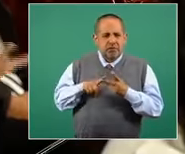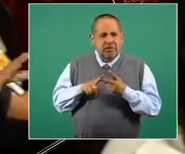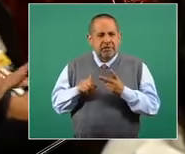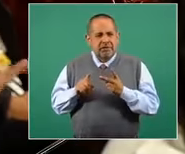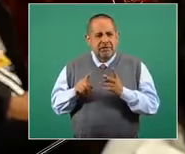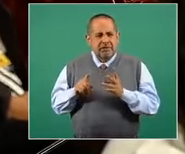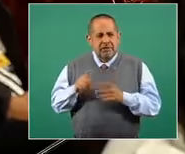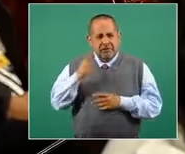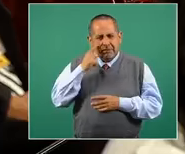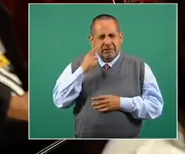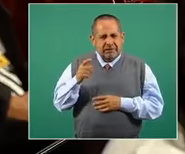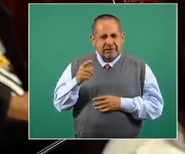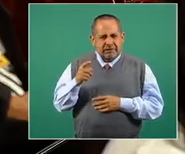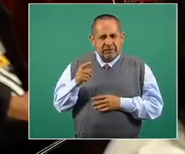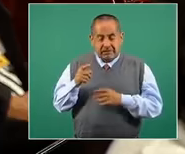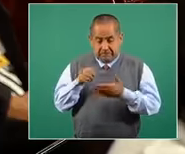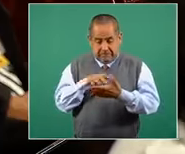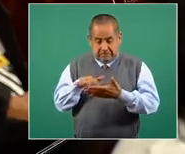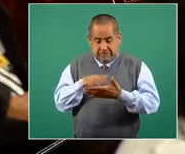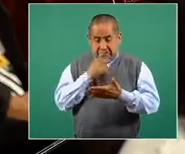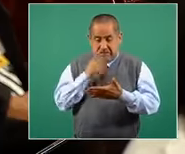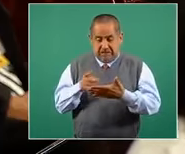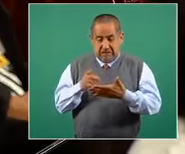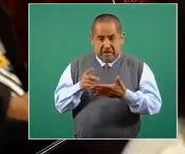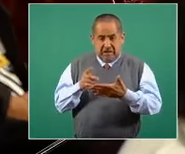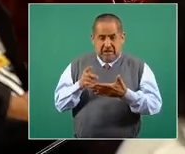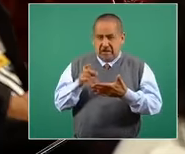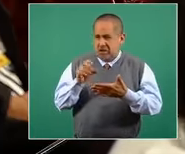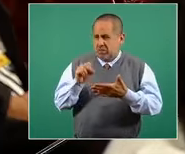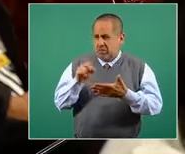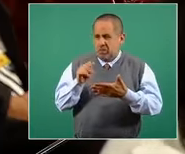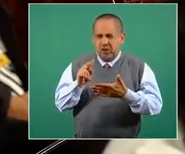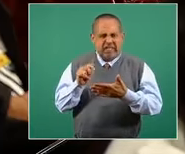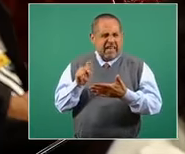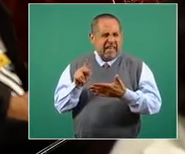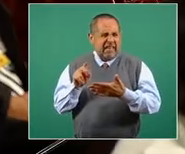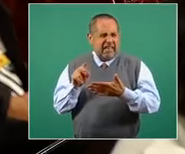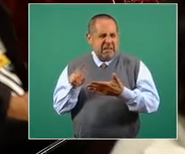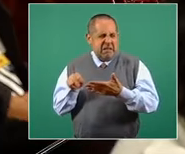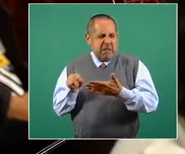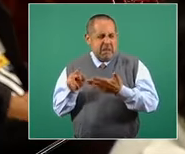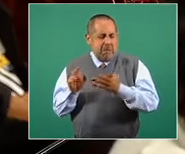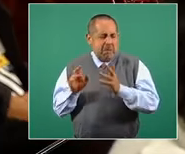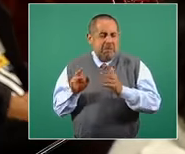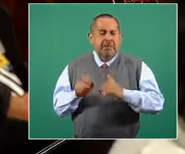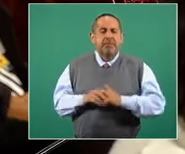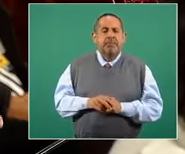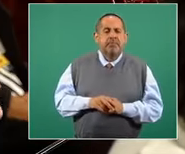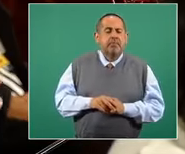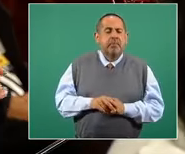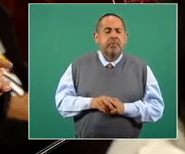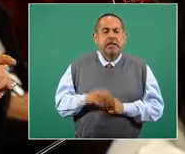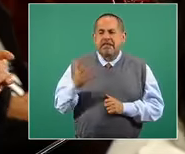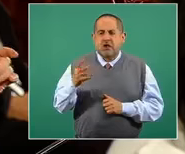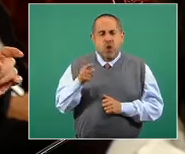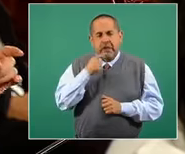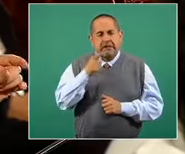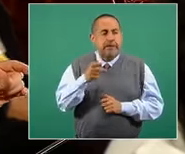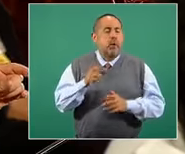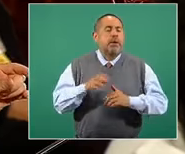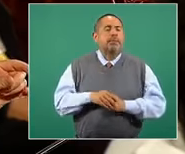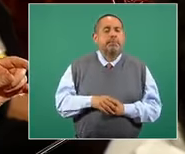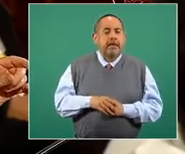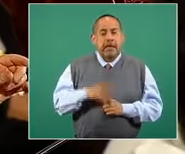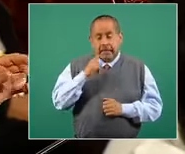de Victoria, así le denominan ellos. Exacto. Y veía en el estudio que lo que se